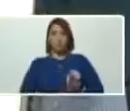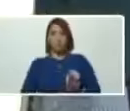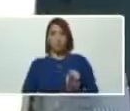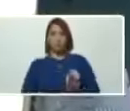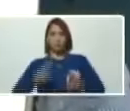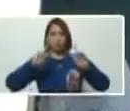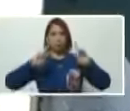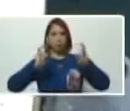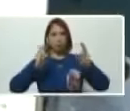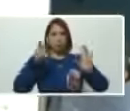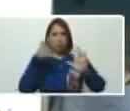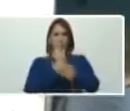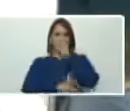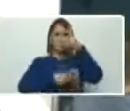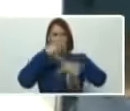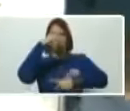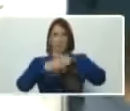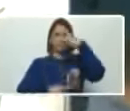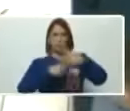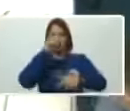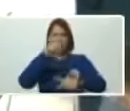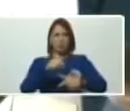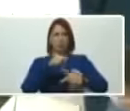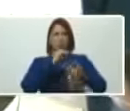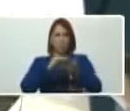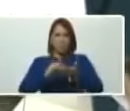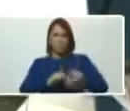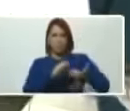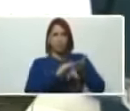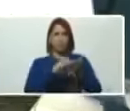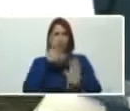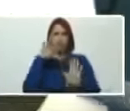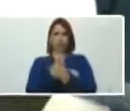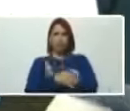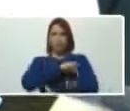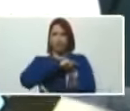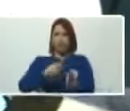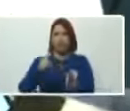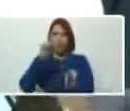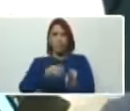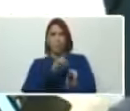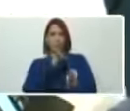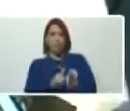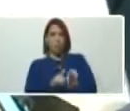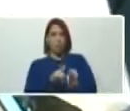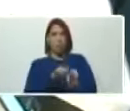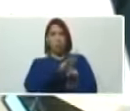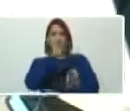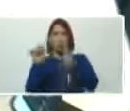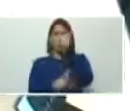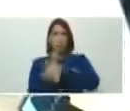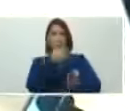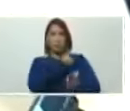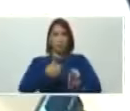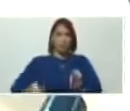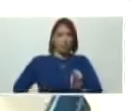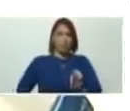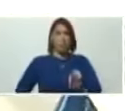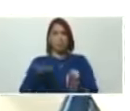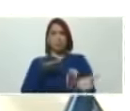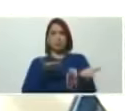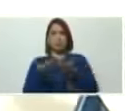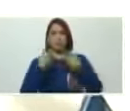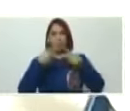temas procesados y resueltos. De las denuncias que se han hecho, nos informa el vicepresidente de Servicios Públicos.